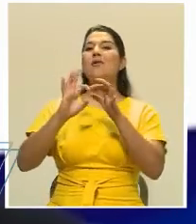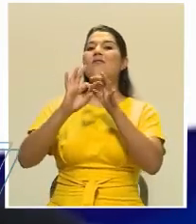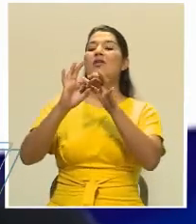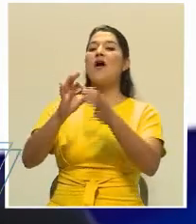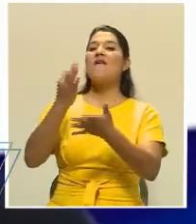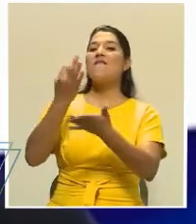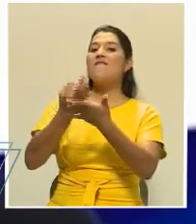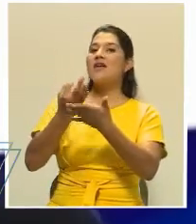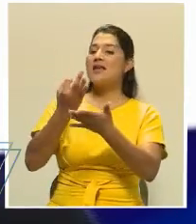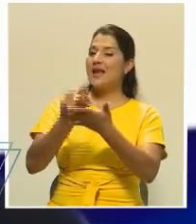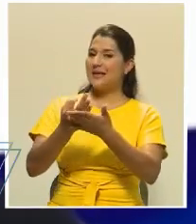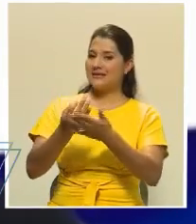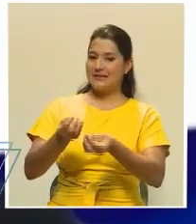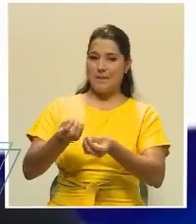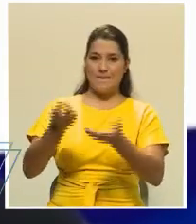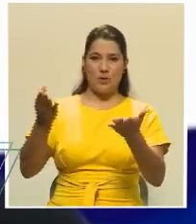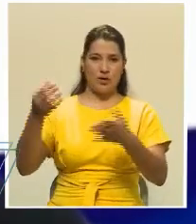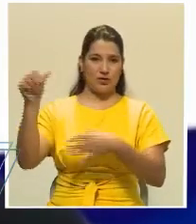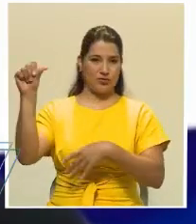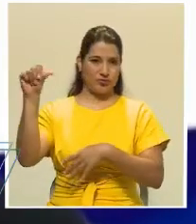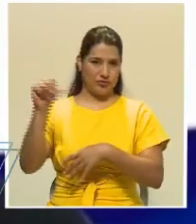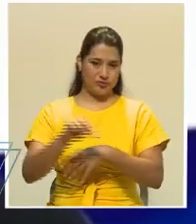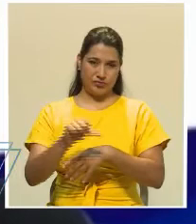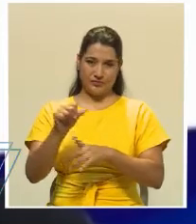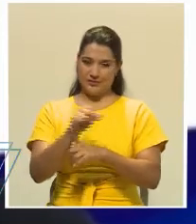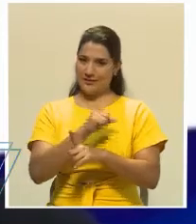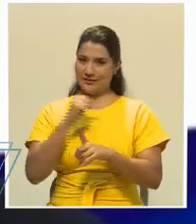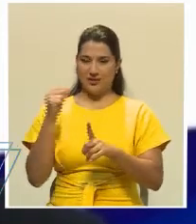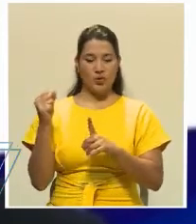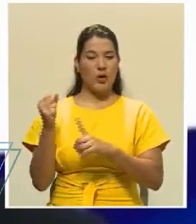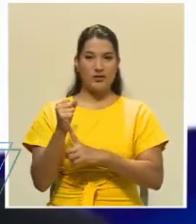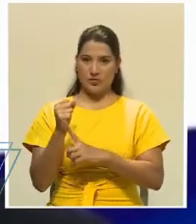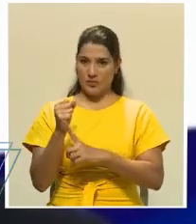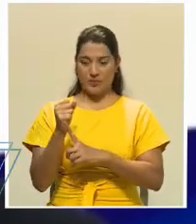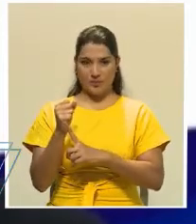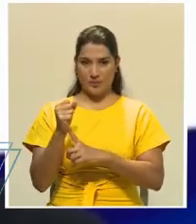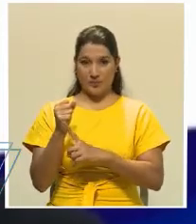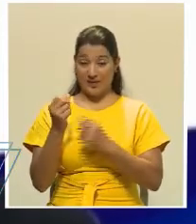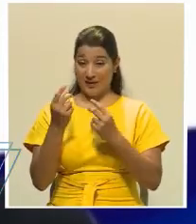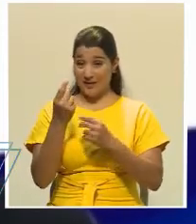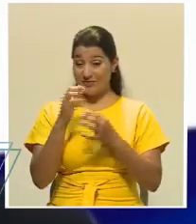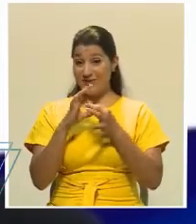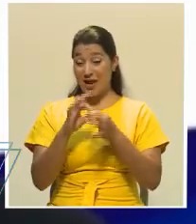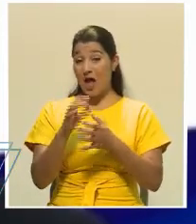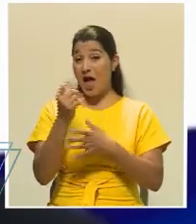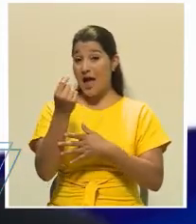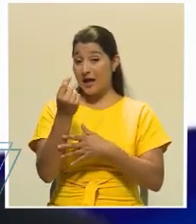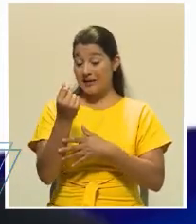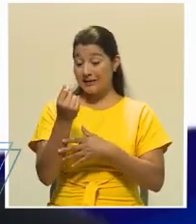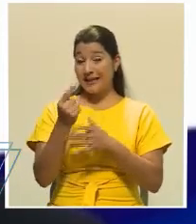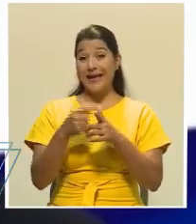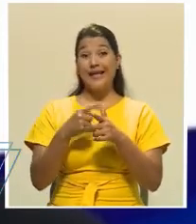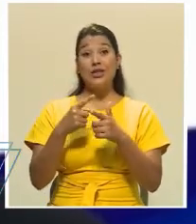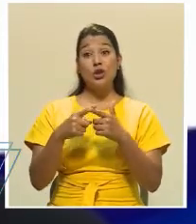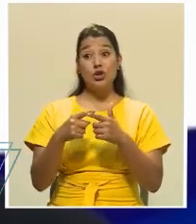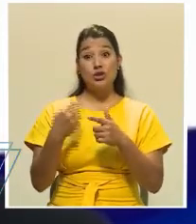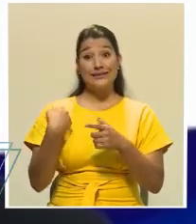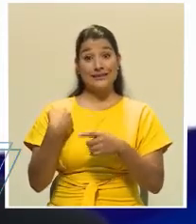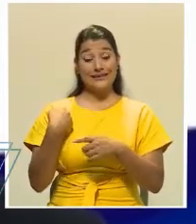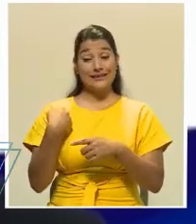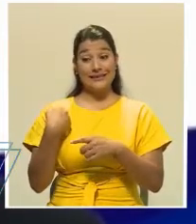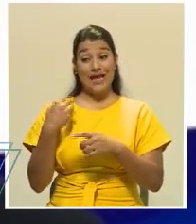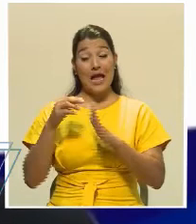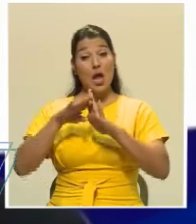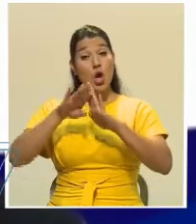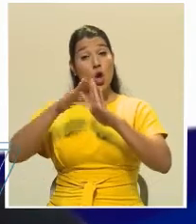se nos deterioró la situación. Entonces, hemos tenido como Contraloría